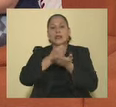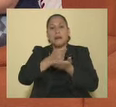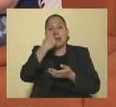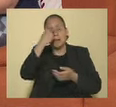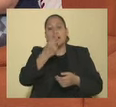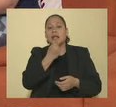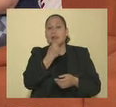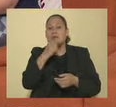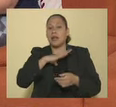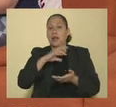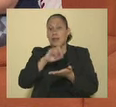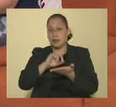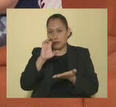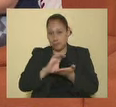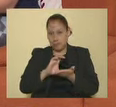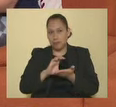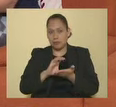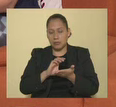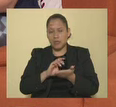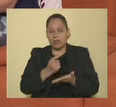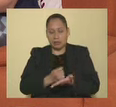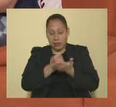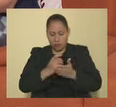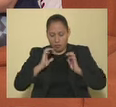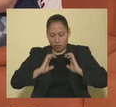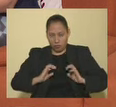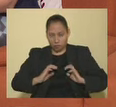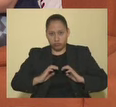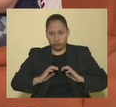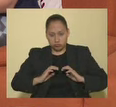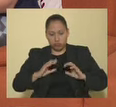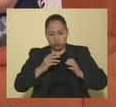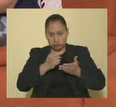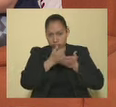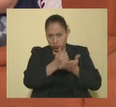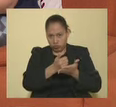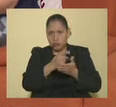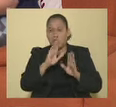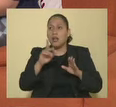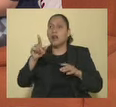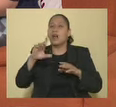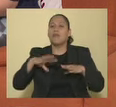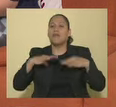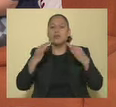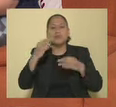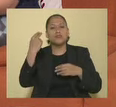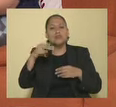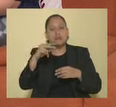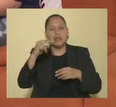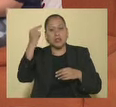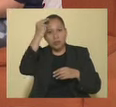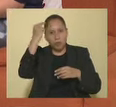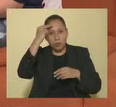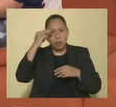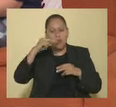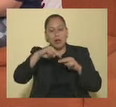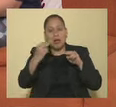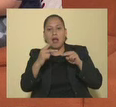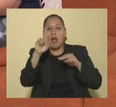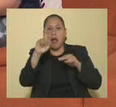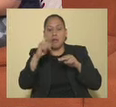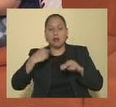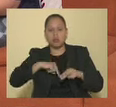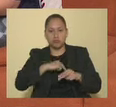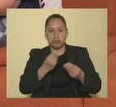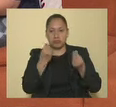niños con discapacidad en una institución que se llama Neuromotor Acuática. Donamos